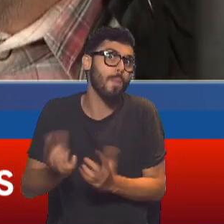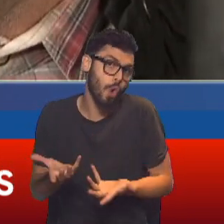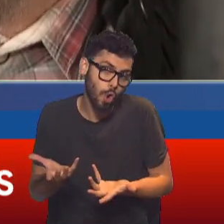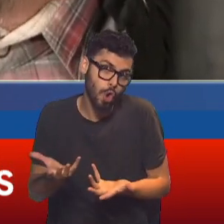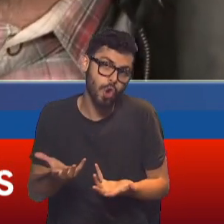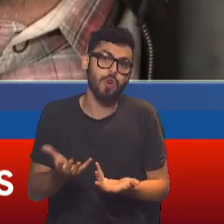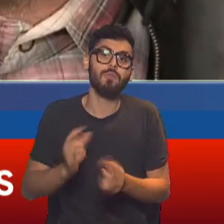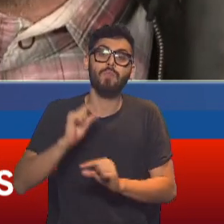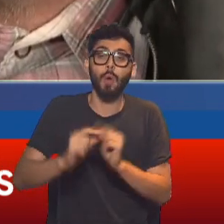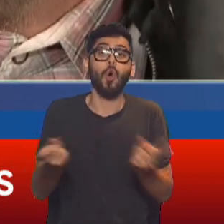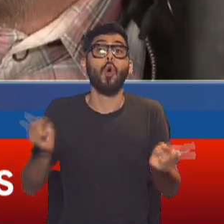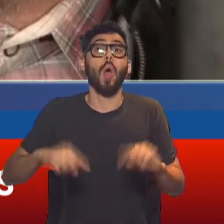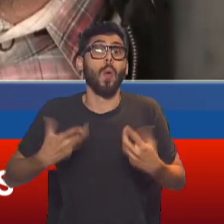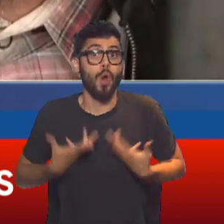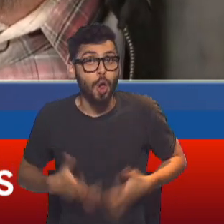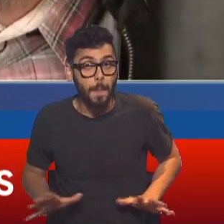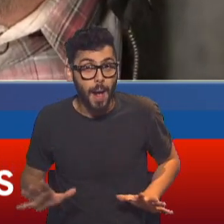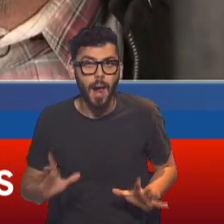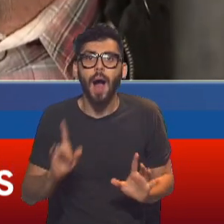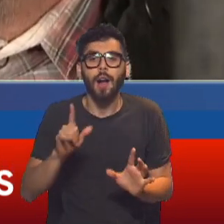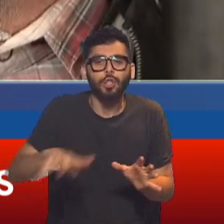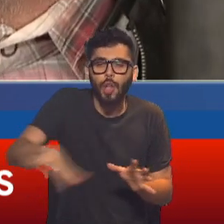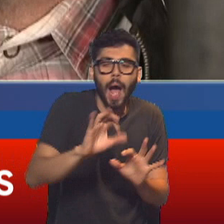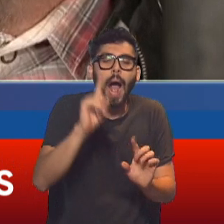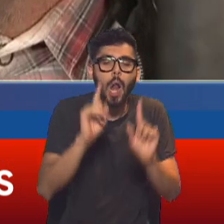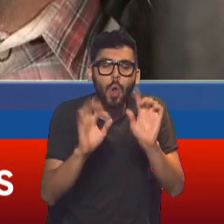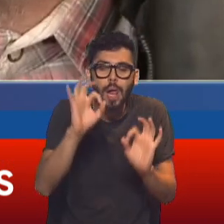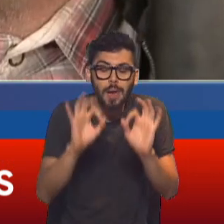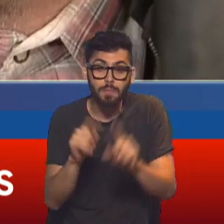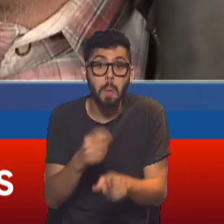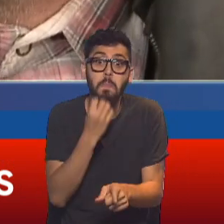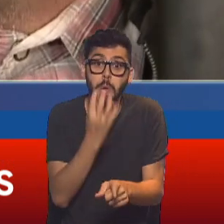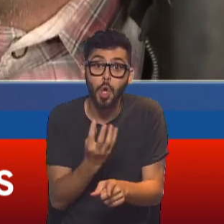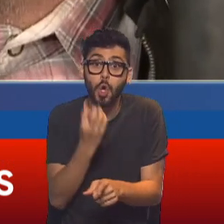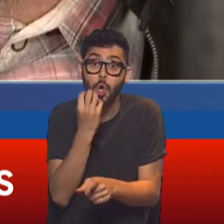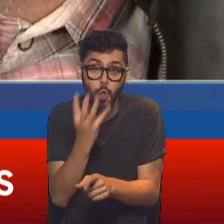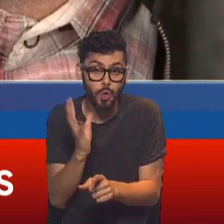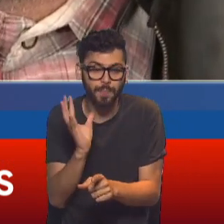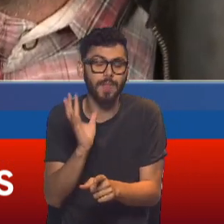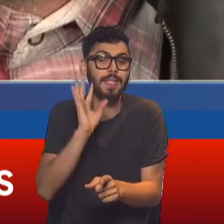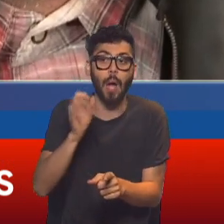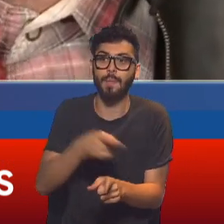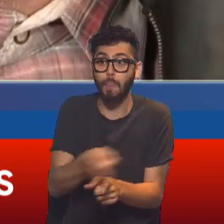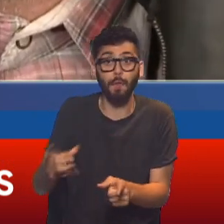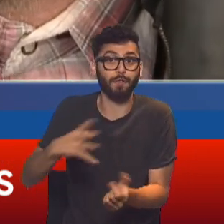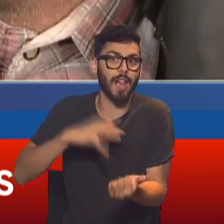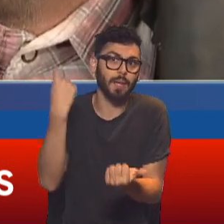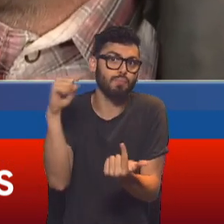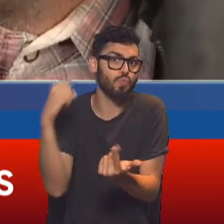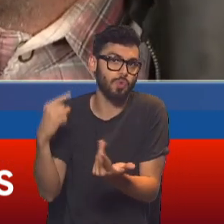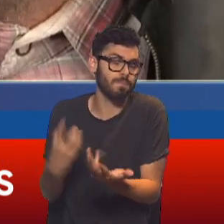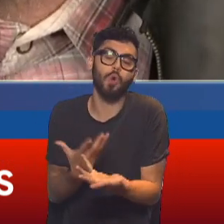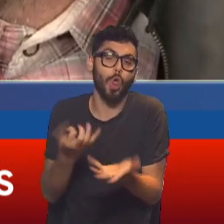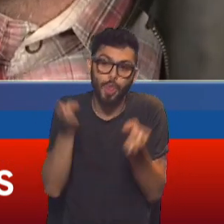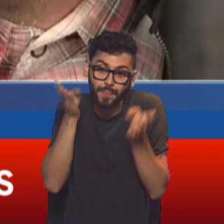económico, estamos volviendo a la normalidad, hay indicadores sociales que empiezan a mejorar. El presidente es consciente que hay muchas deudas sociales y que eso lo tenemos que afrontar